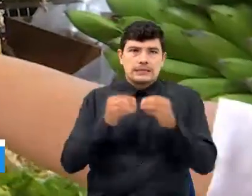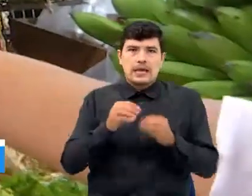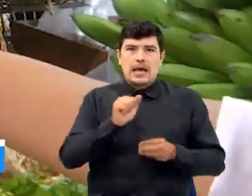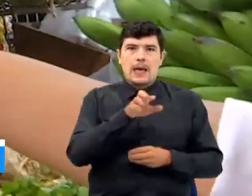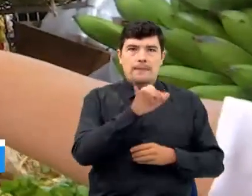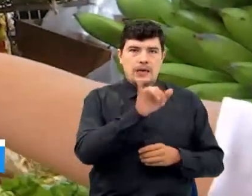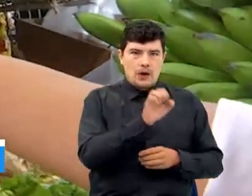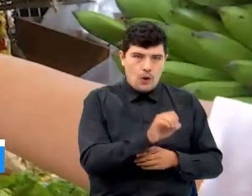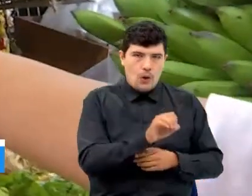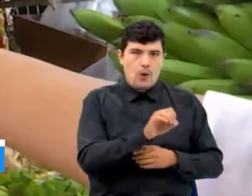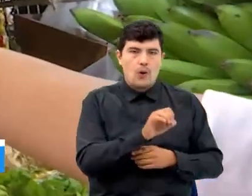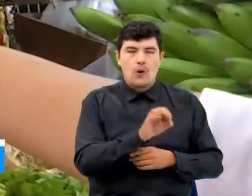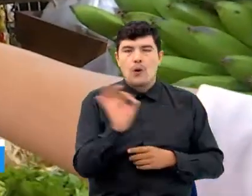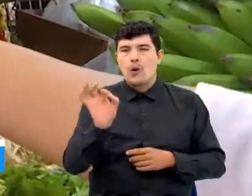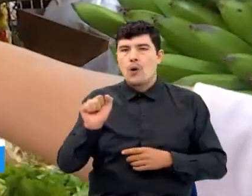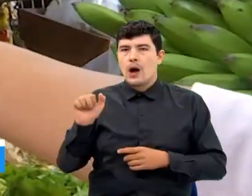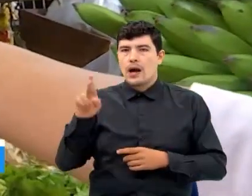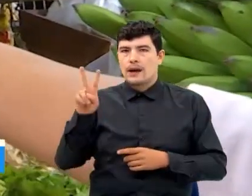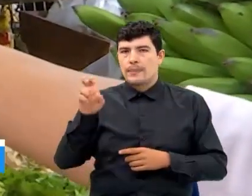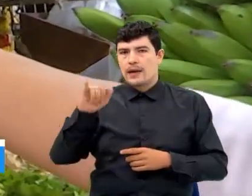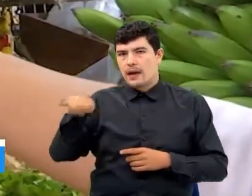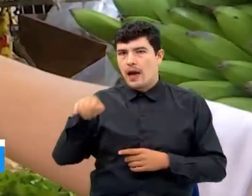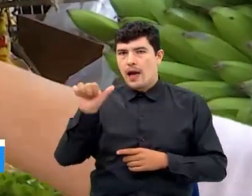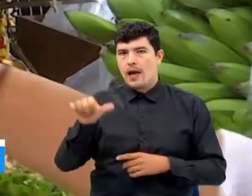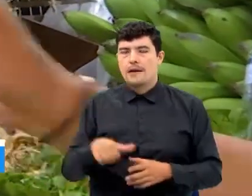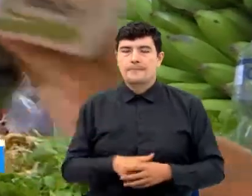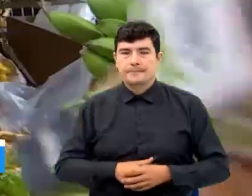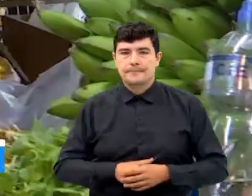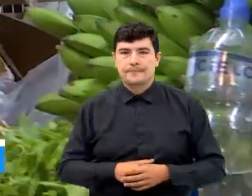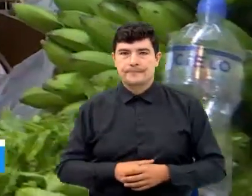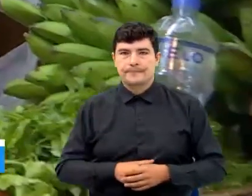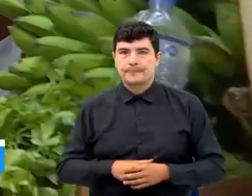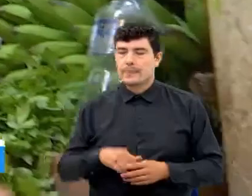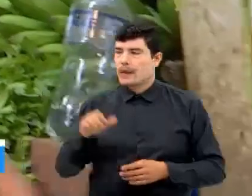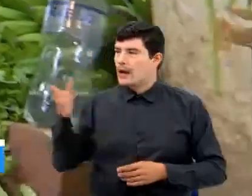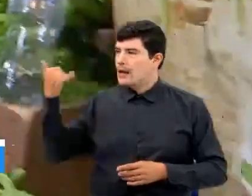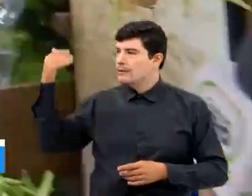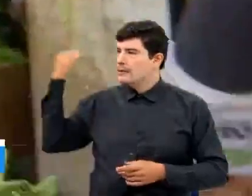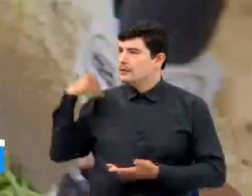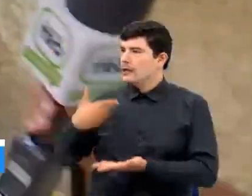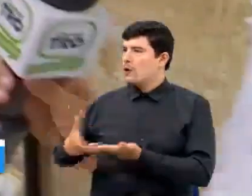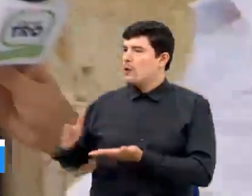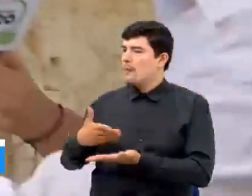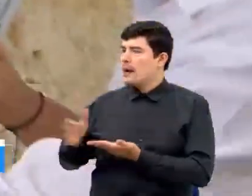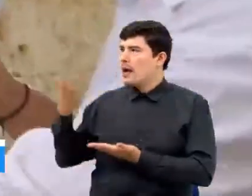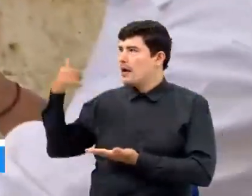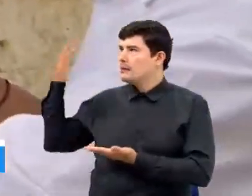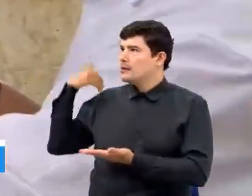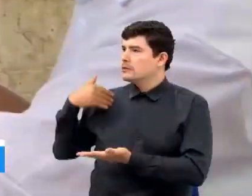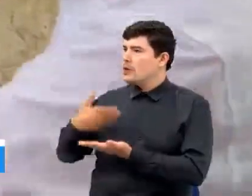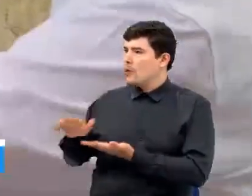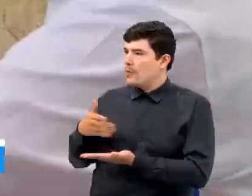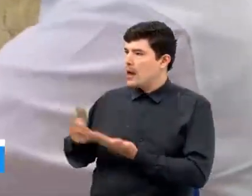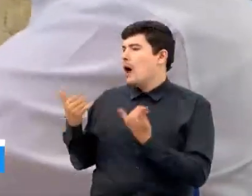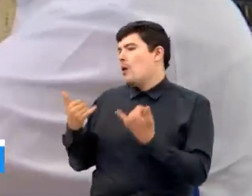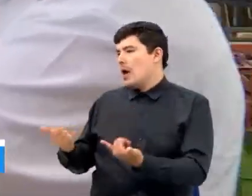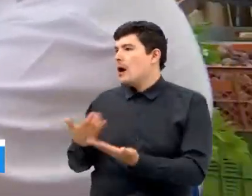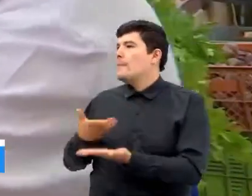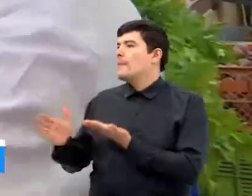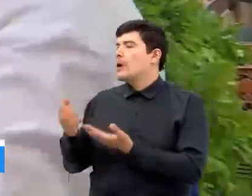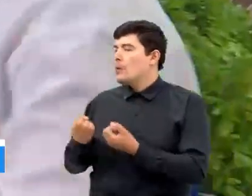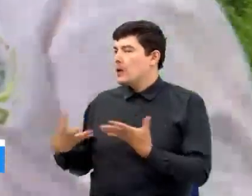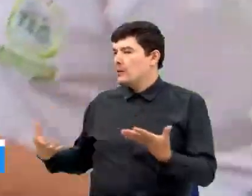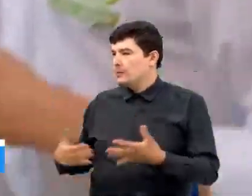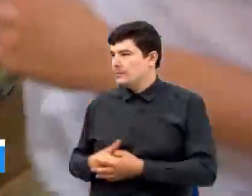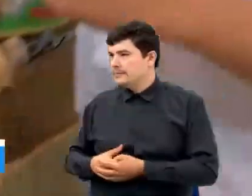arracacha y la alberja fresca. ¿Cuánto compraba usted el bulto o en cuánto se abastecía usted y cuánto está pagando